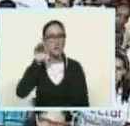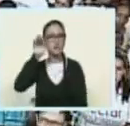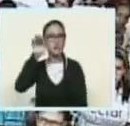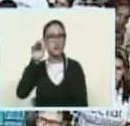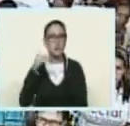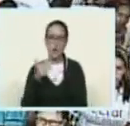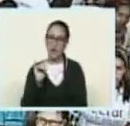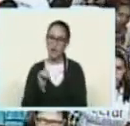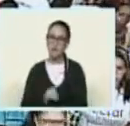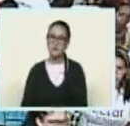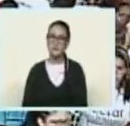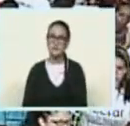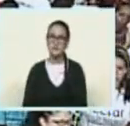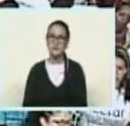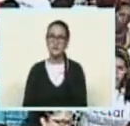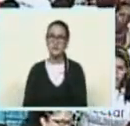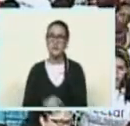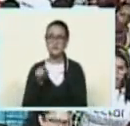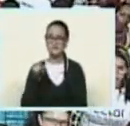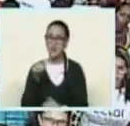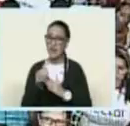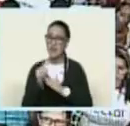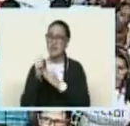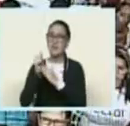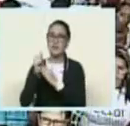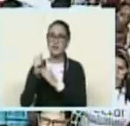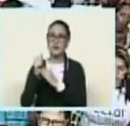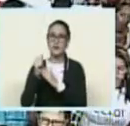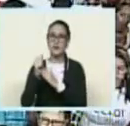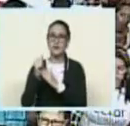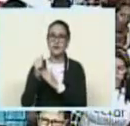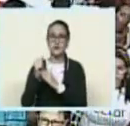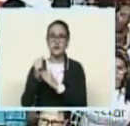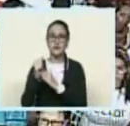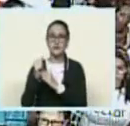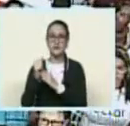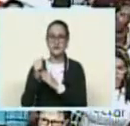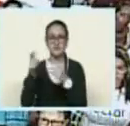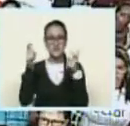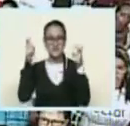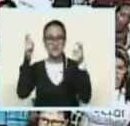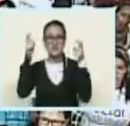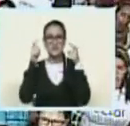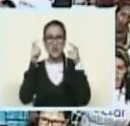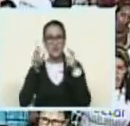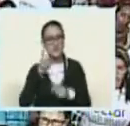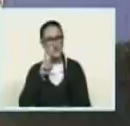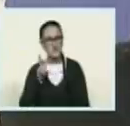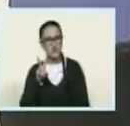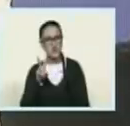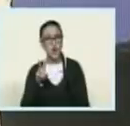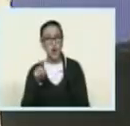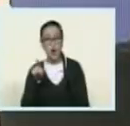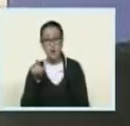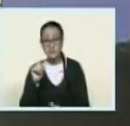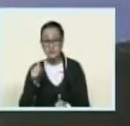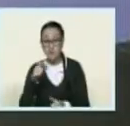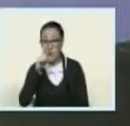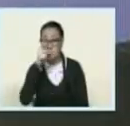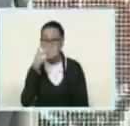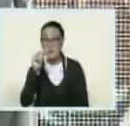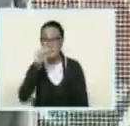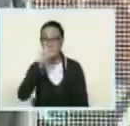futuro. Un gran líder que el comandante Chávez lo vio teniendo 20 años.